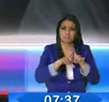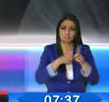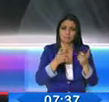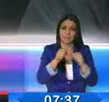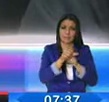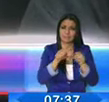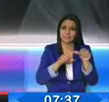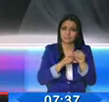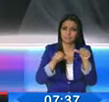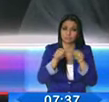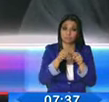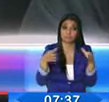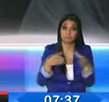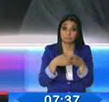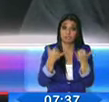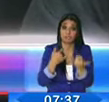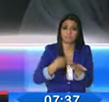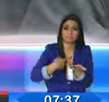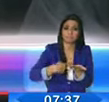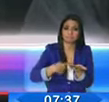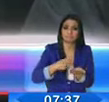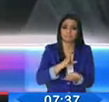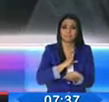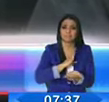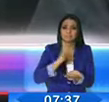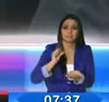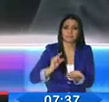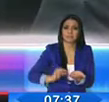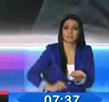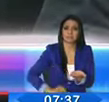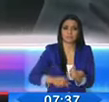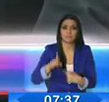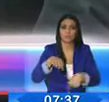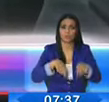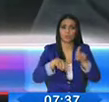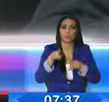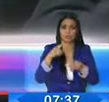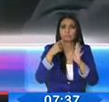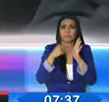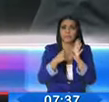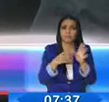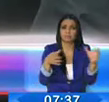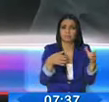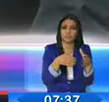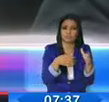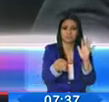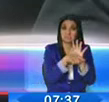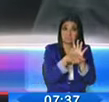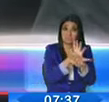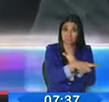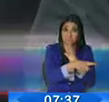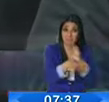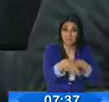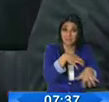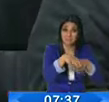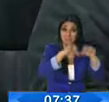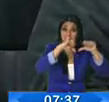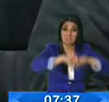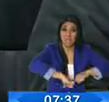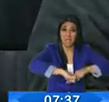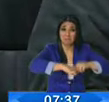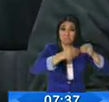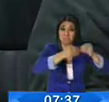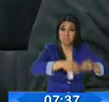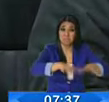técnico detallado de cuáles son las que tienen una influencia negativa directamente